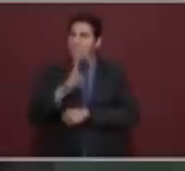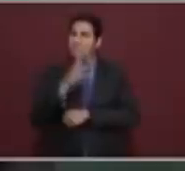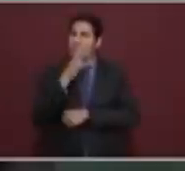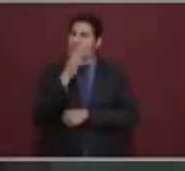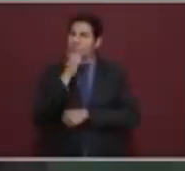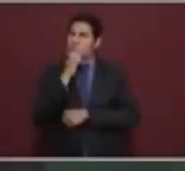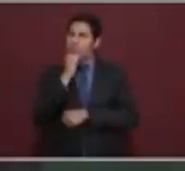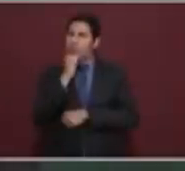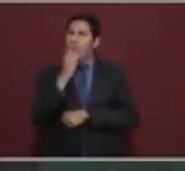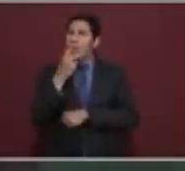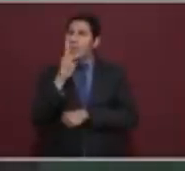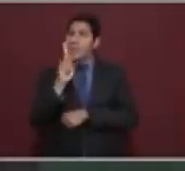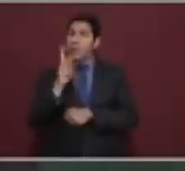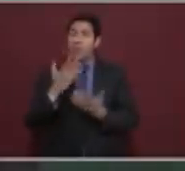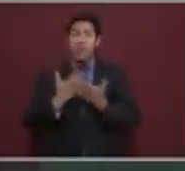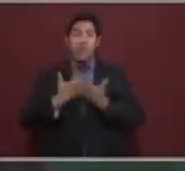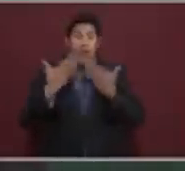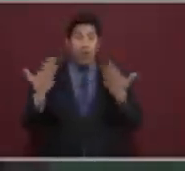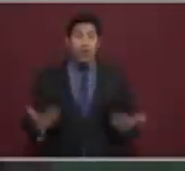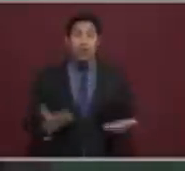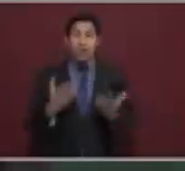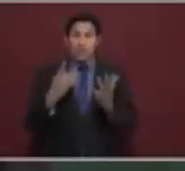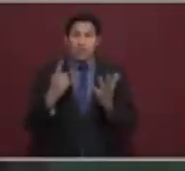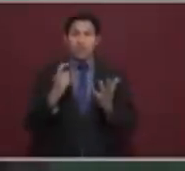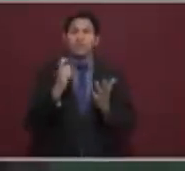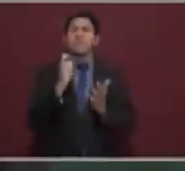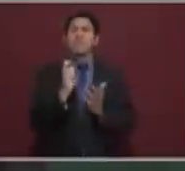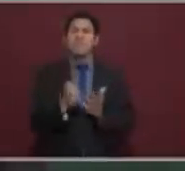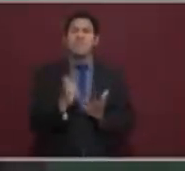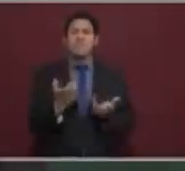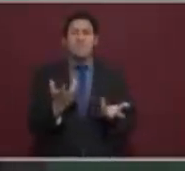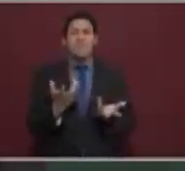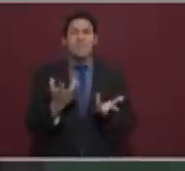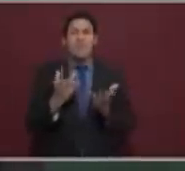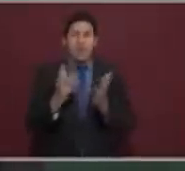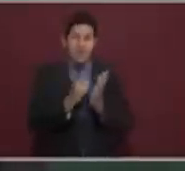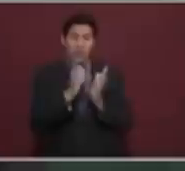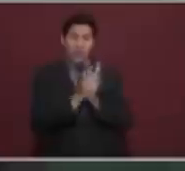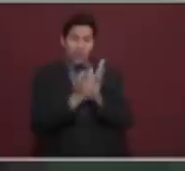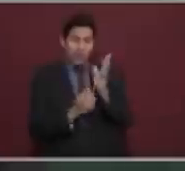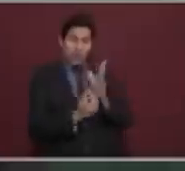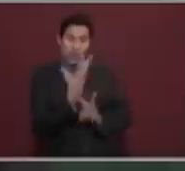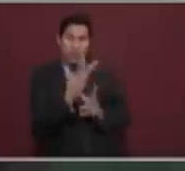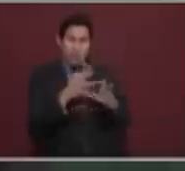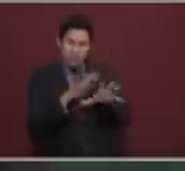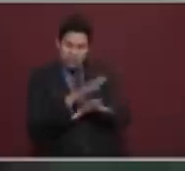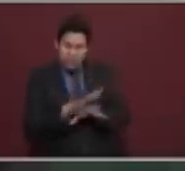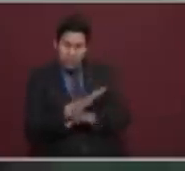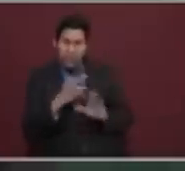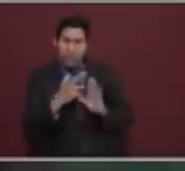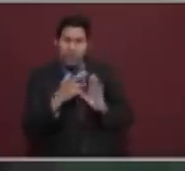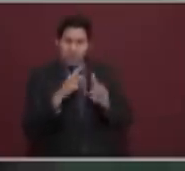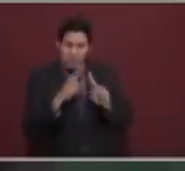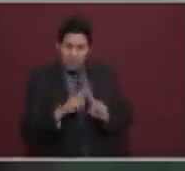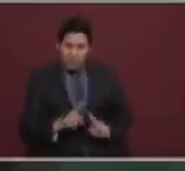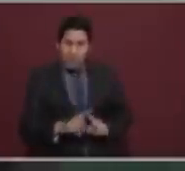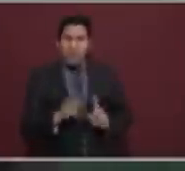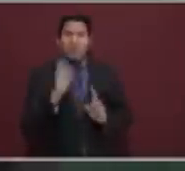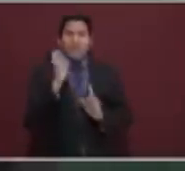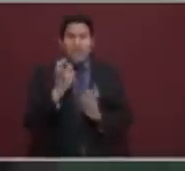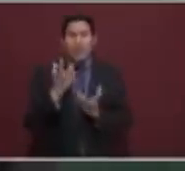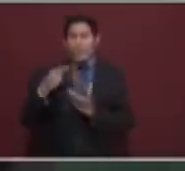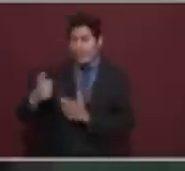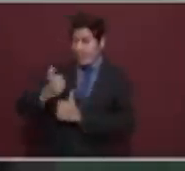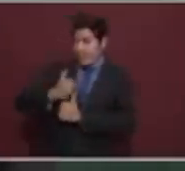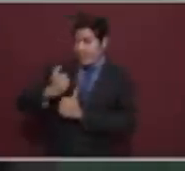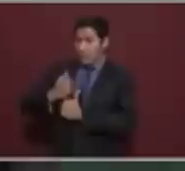ahora se va a contar con elementos del ejército de la marina para la seguridad